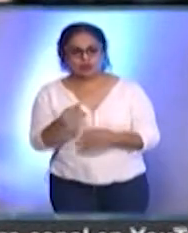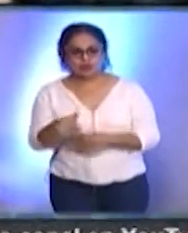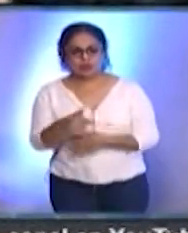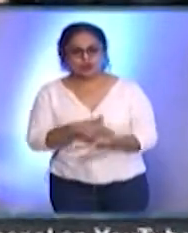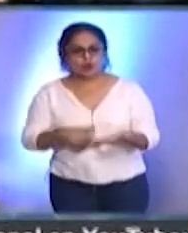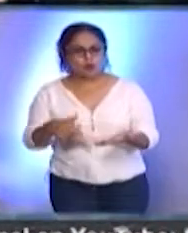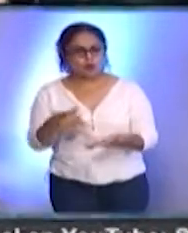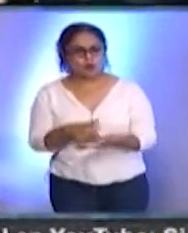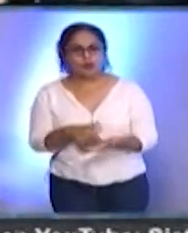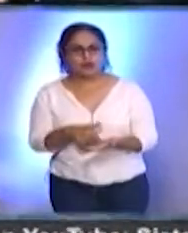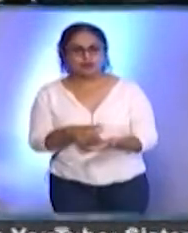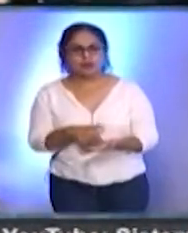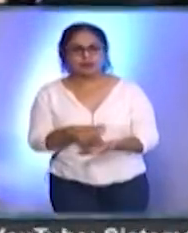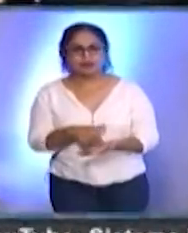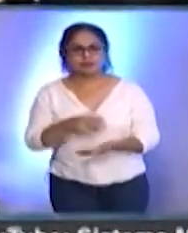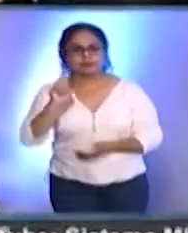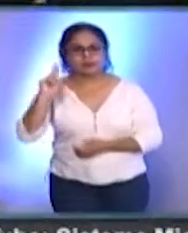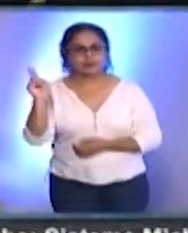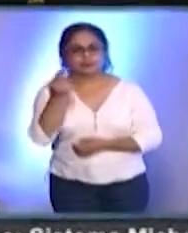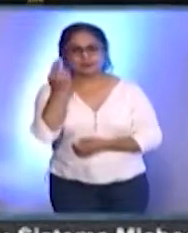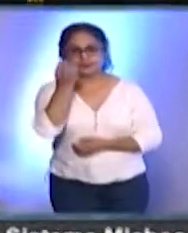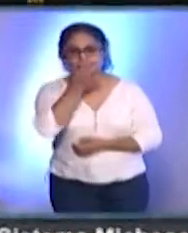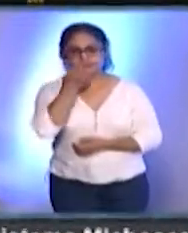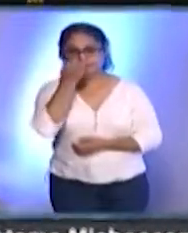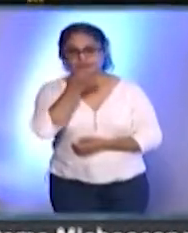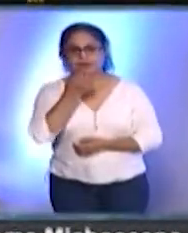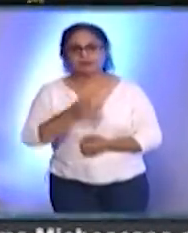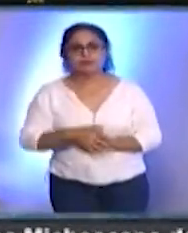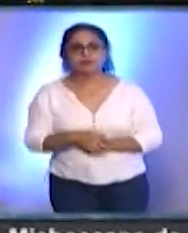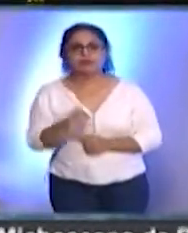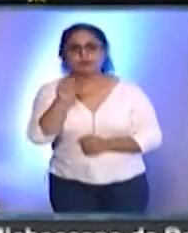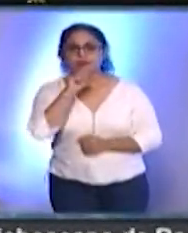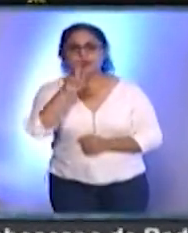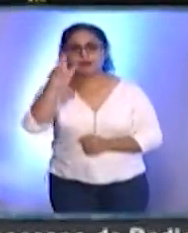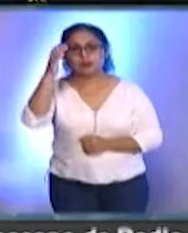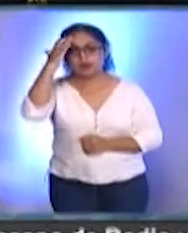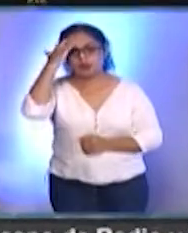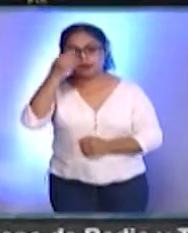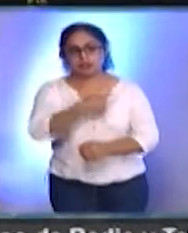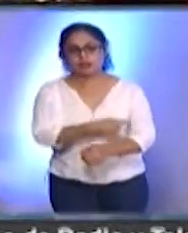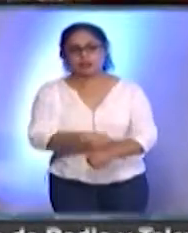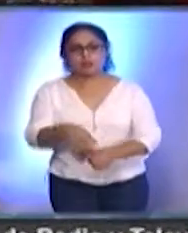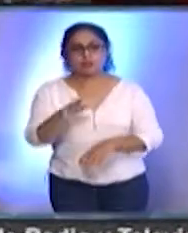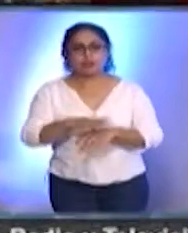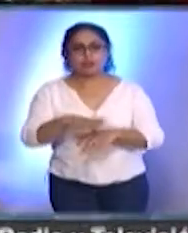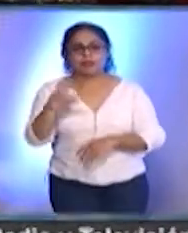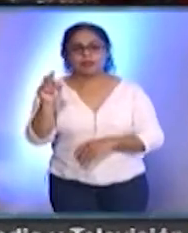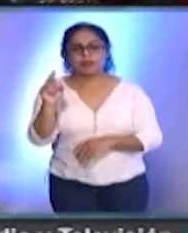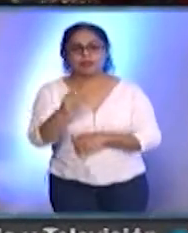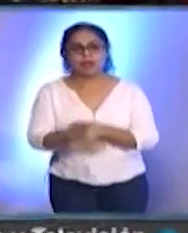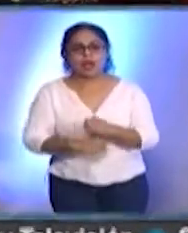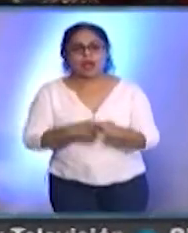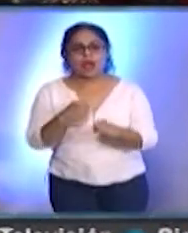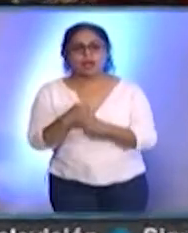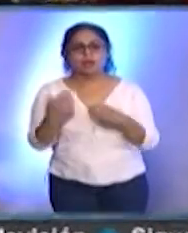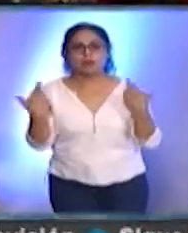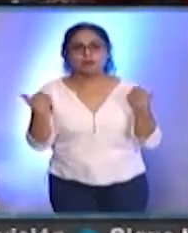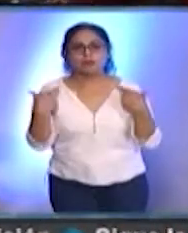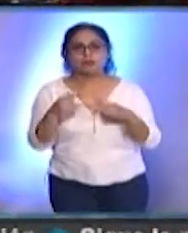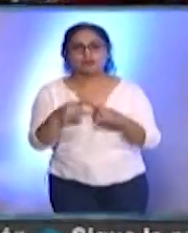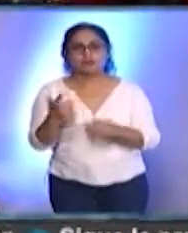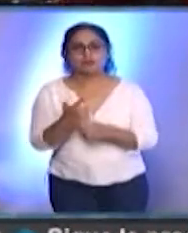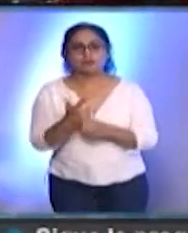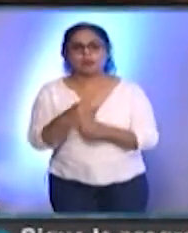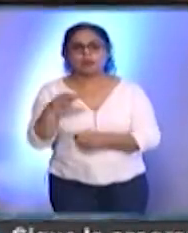tan emblemático como nuestra Facultad de Derecho. También se reconoció la trayectoria de más de 30 años de docencia del licenciado Mauro